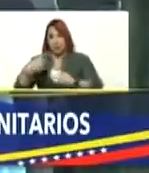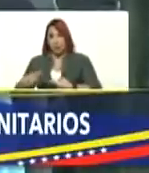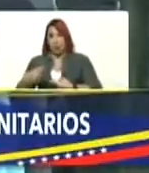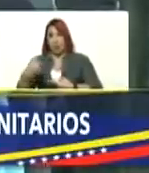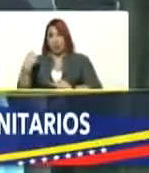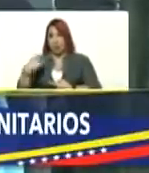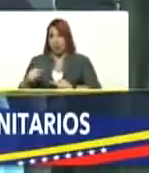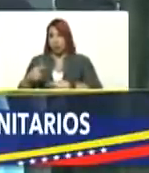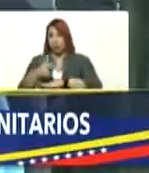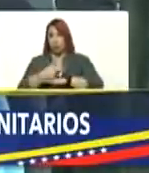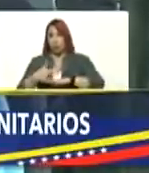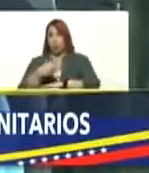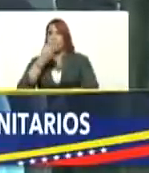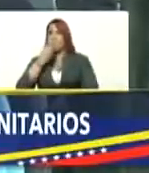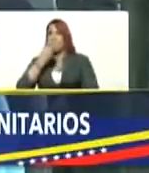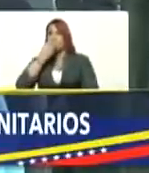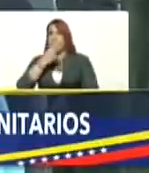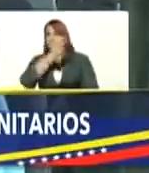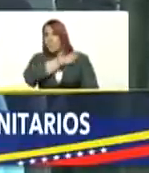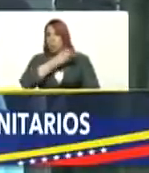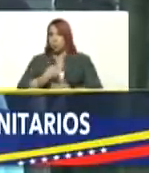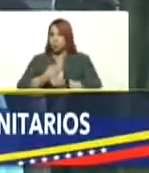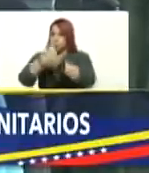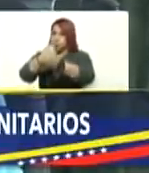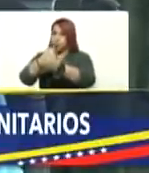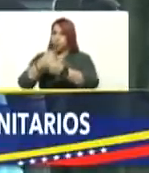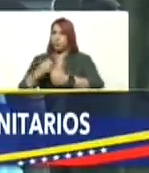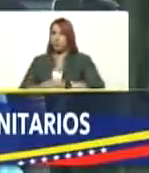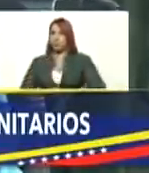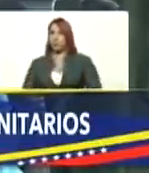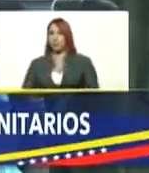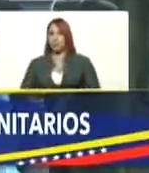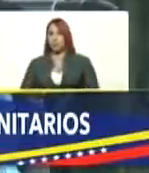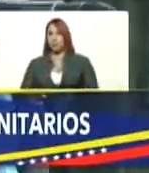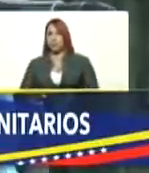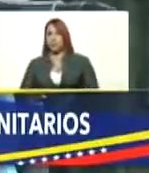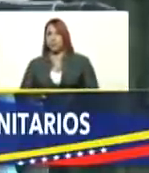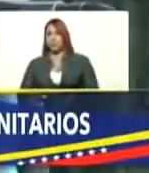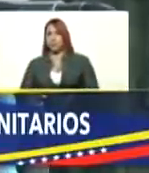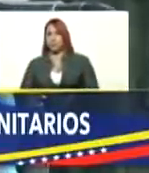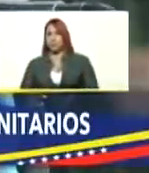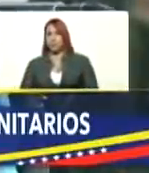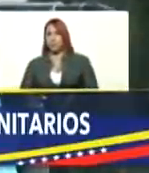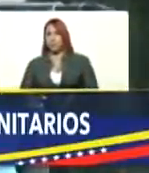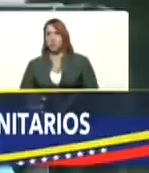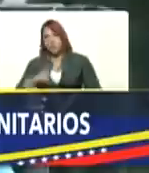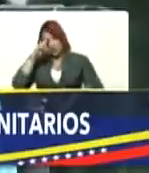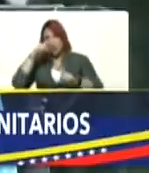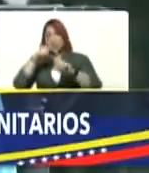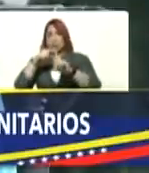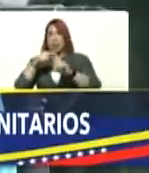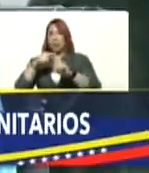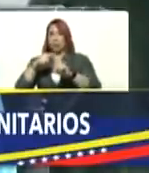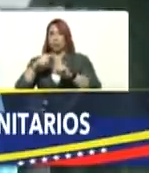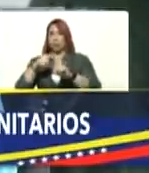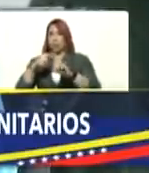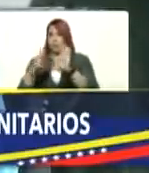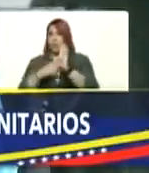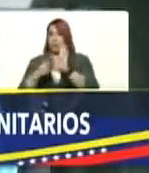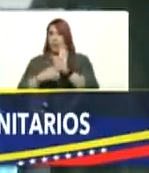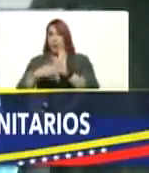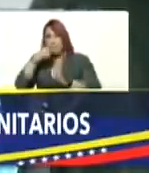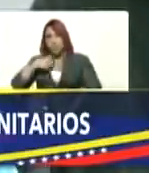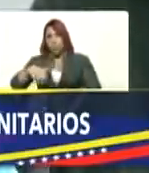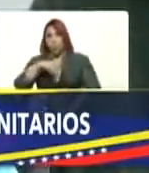un gobernador como nuestro querido general en jefe García Carneiro, pues un reto para el pueblo